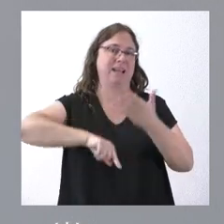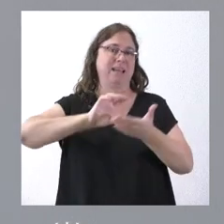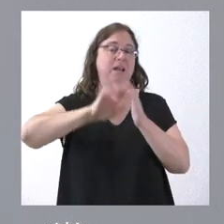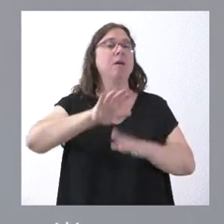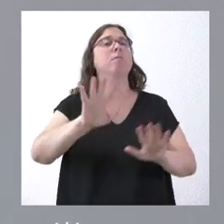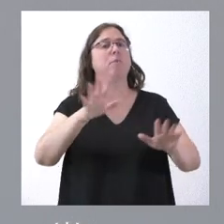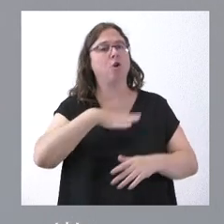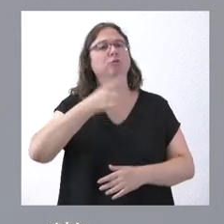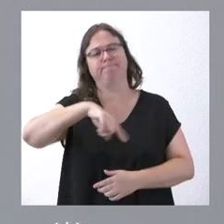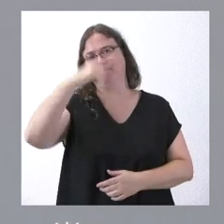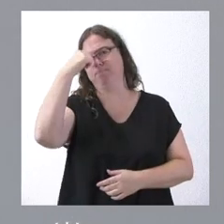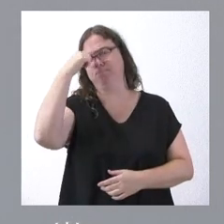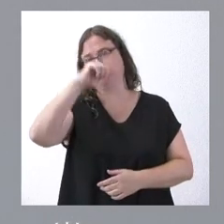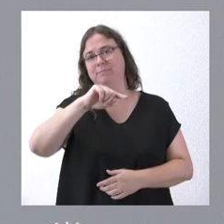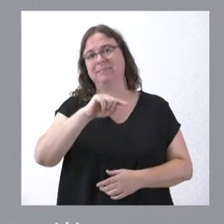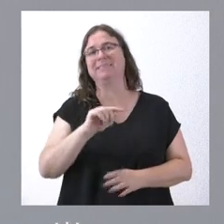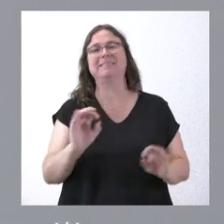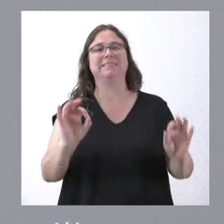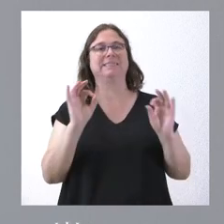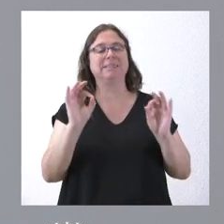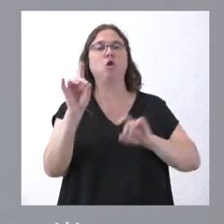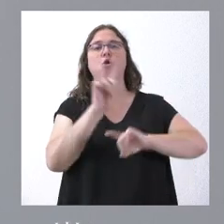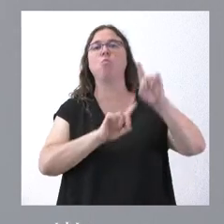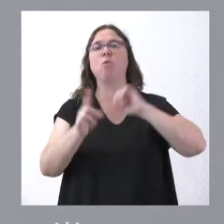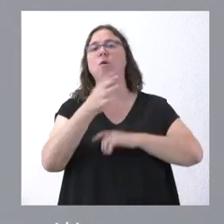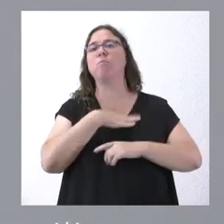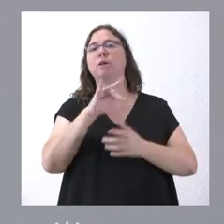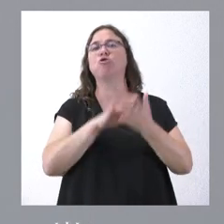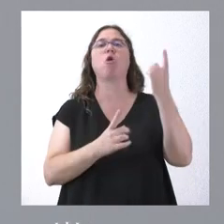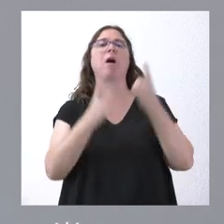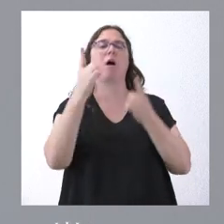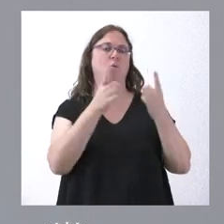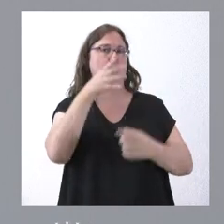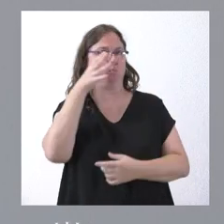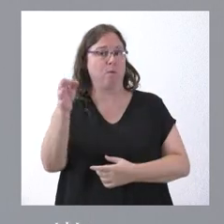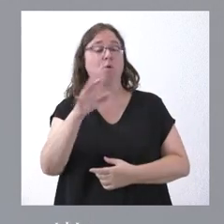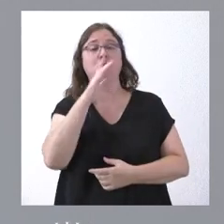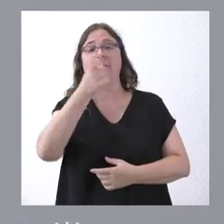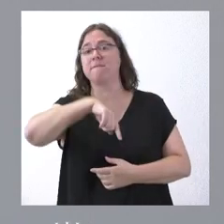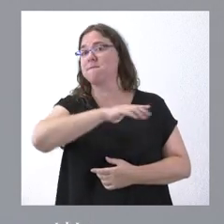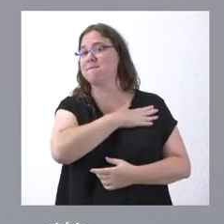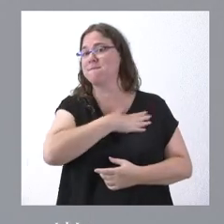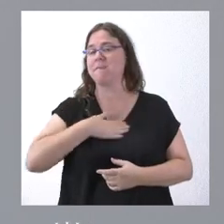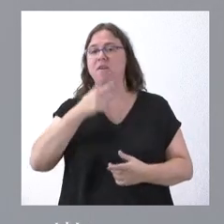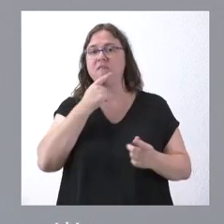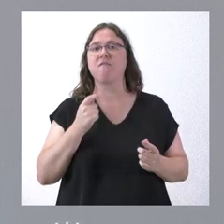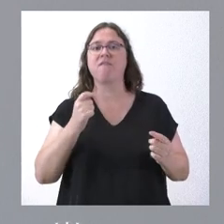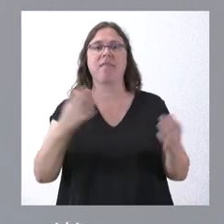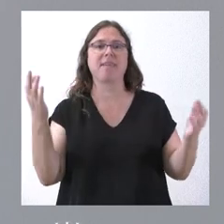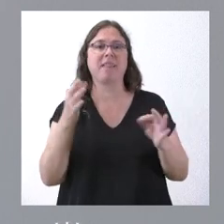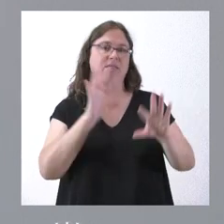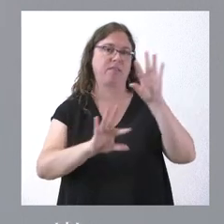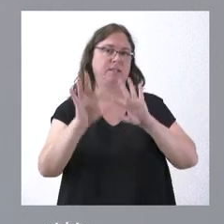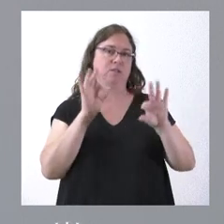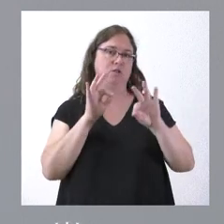que somos conscientes de la singularidad y problemas que pudiera haber en alguna localidad concreta. Y por eso nuestra idea es poder facilitar la toma de